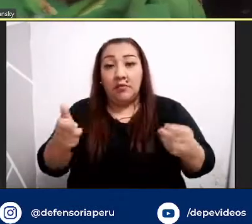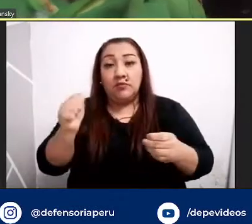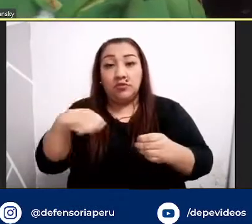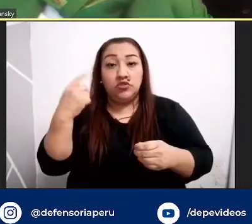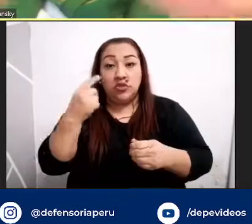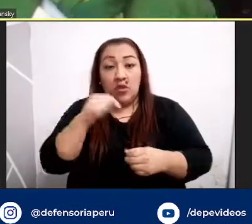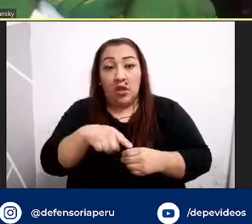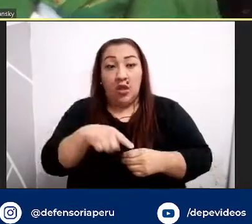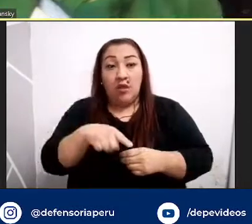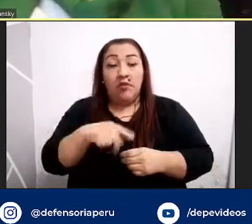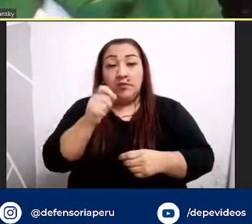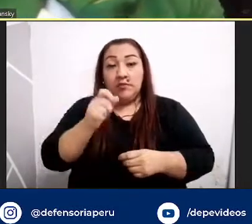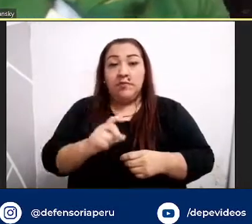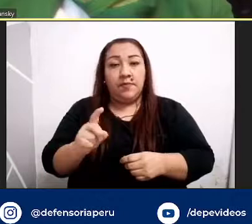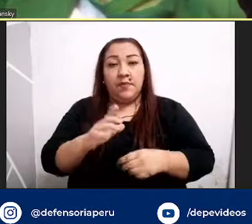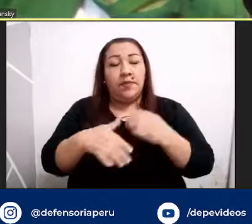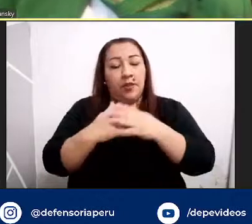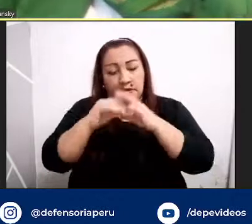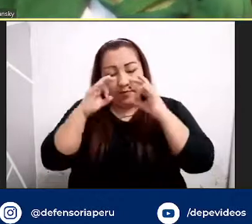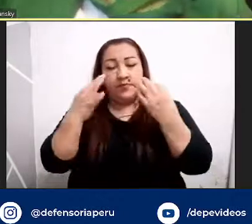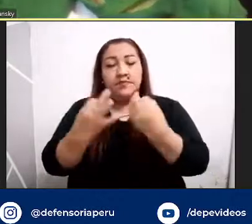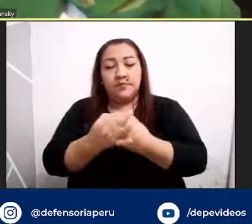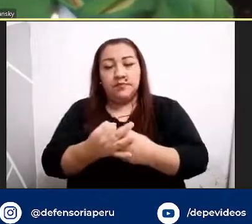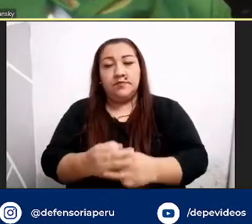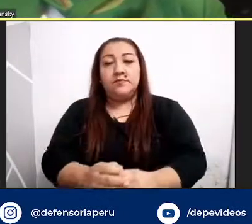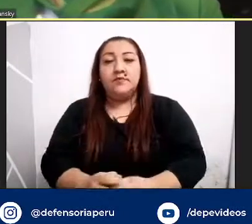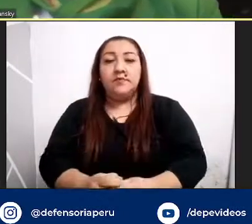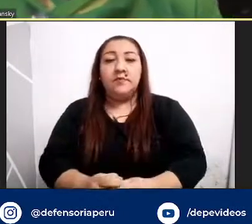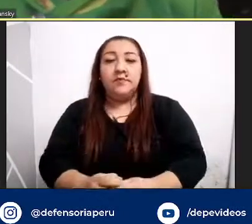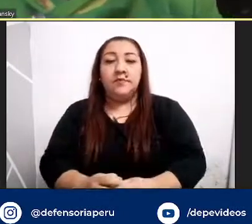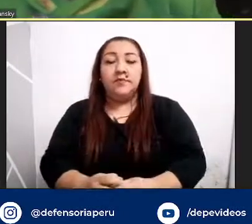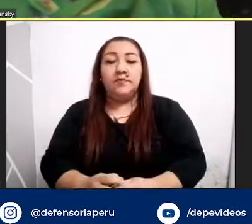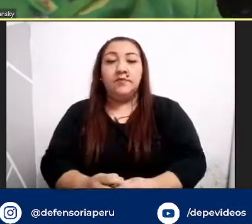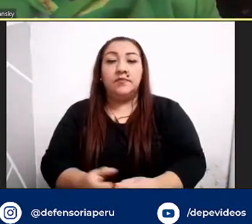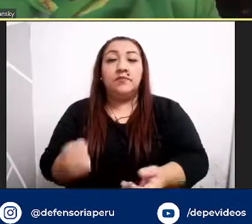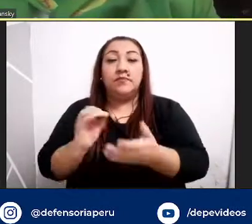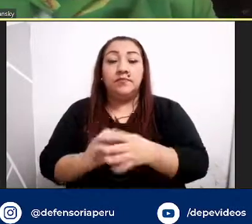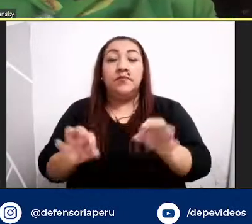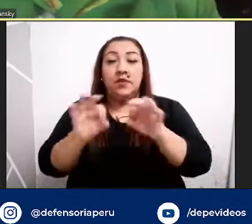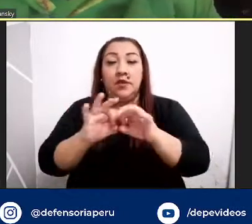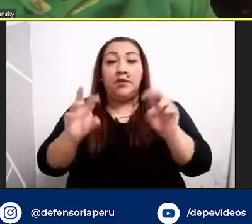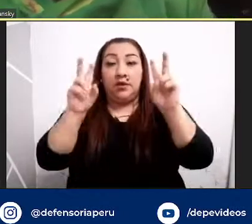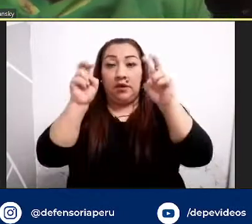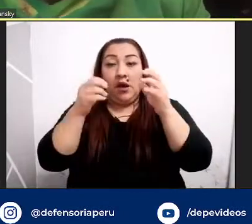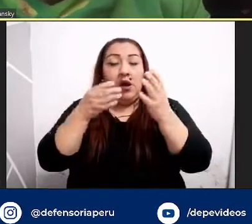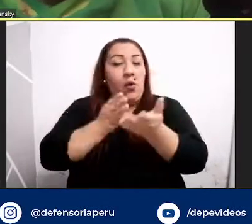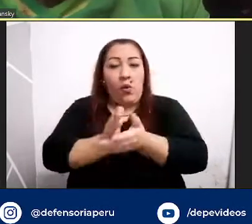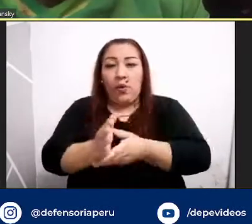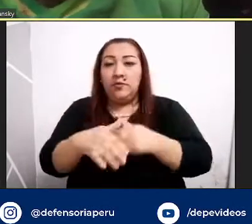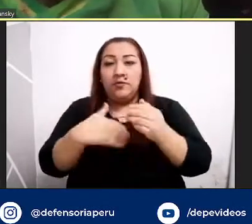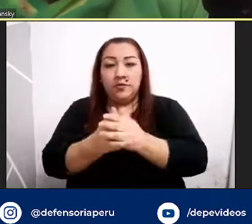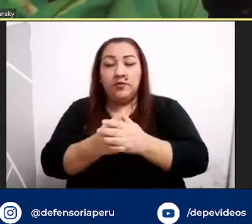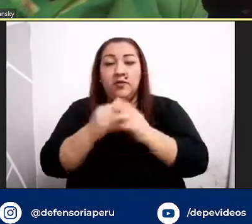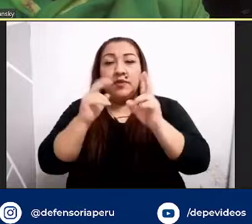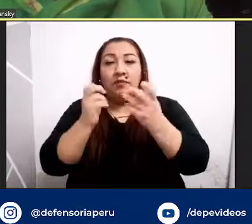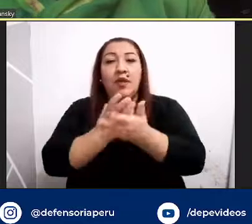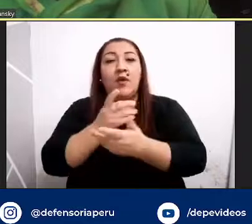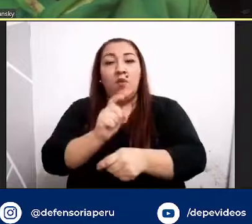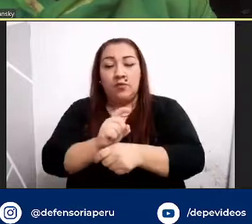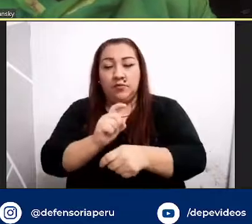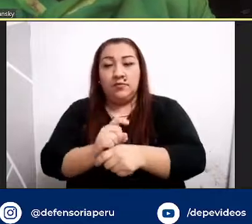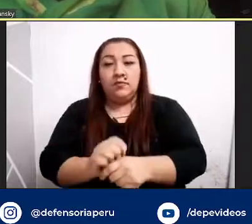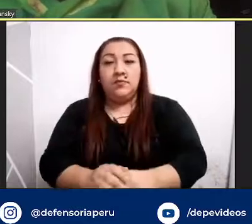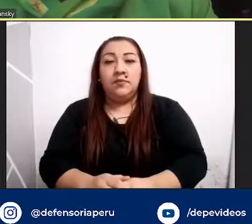la familia y obviamente el tema que cae por su propio peso es el de la educación.